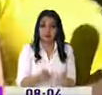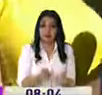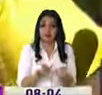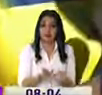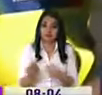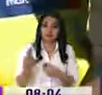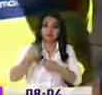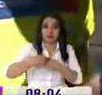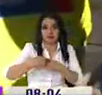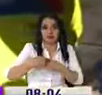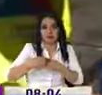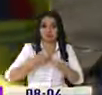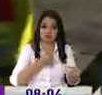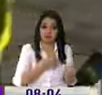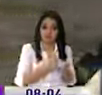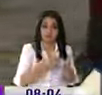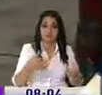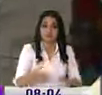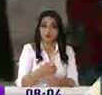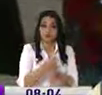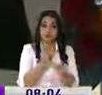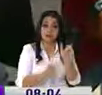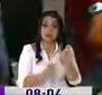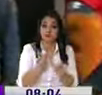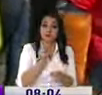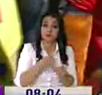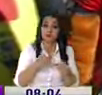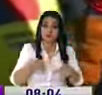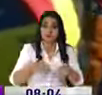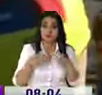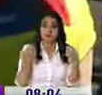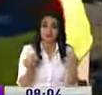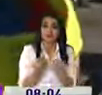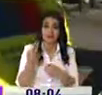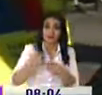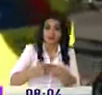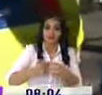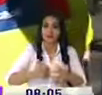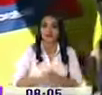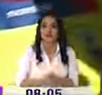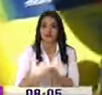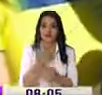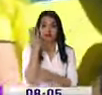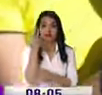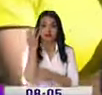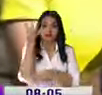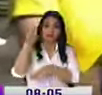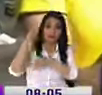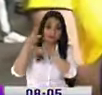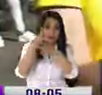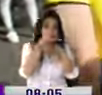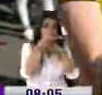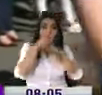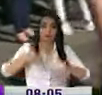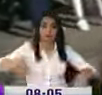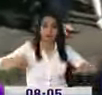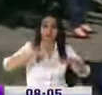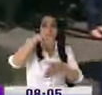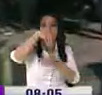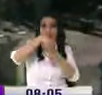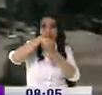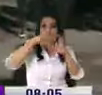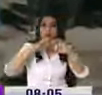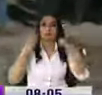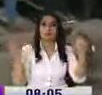a colaborar con la seguridad de los ciudadanos que asistirán a este evento. Tenemos nosotros 14 cámaras que están distribuidas al interior del estadio, en